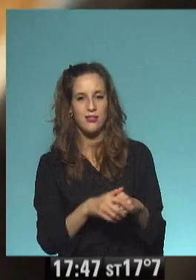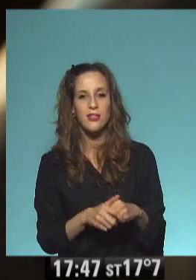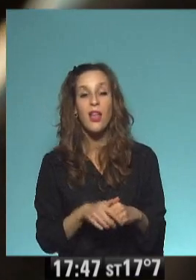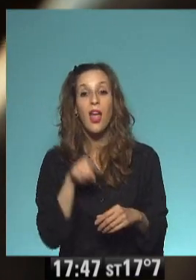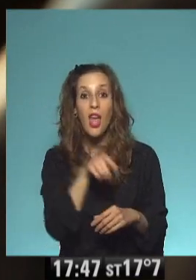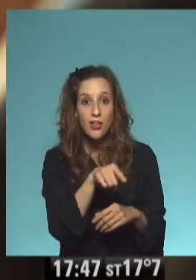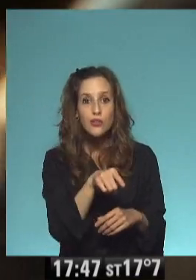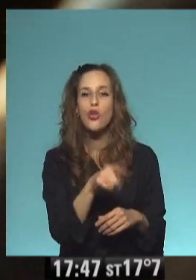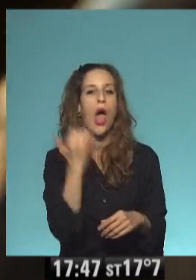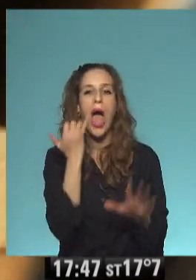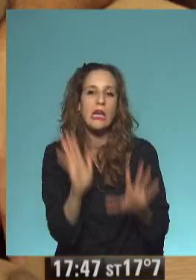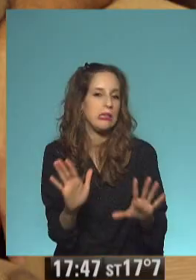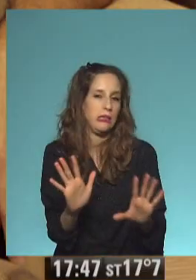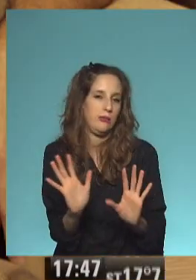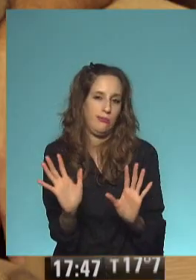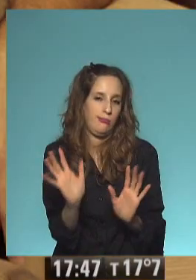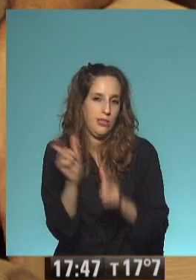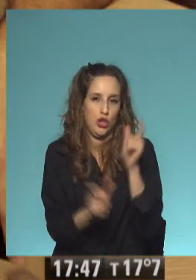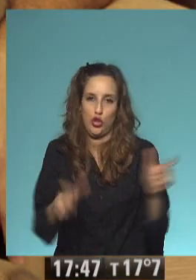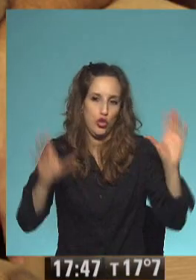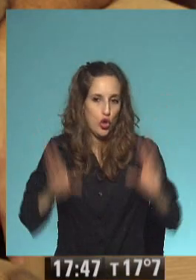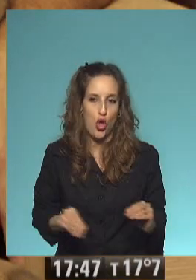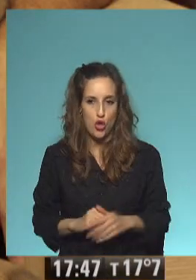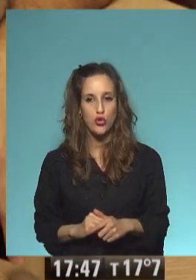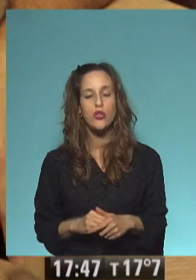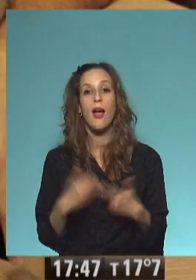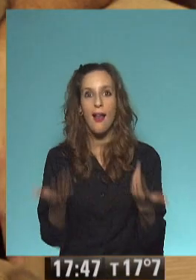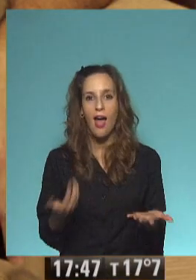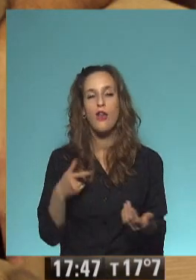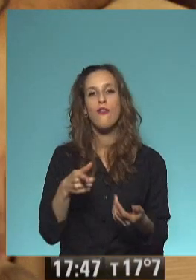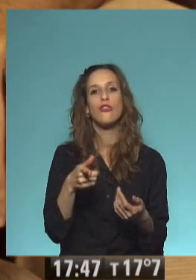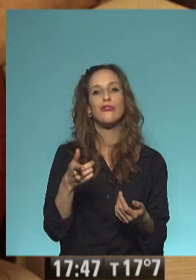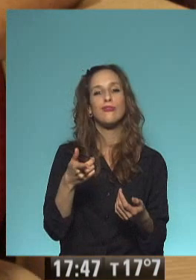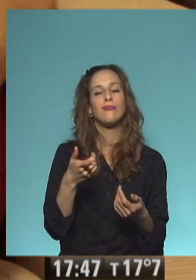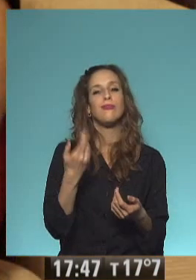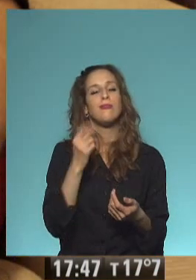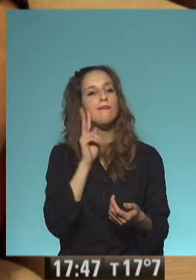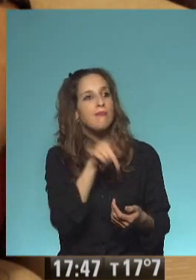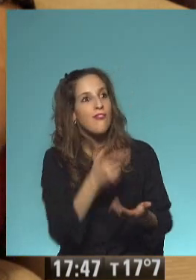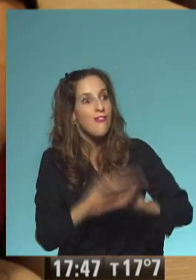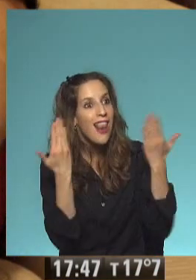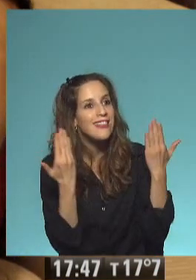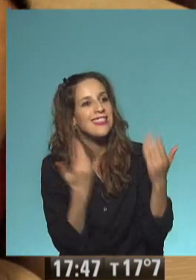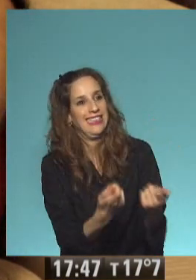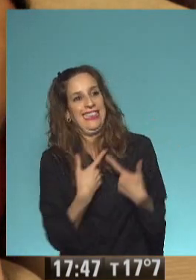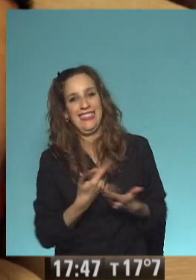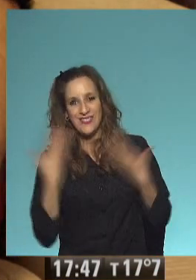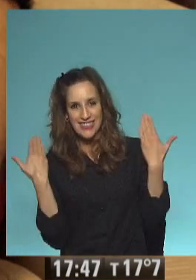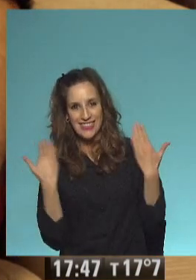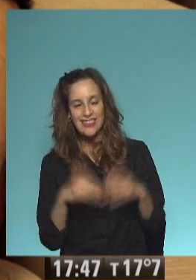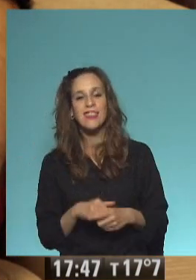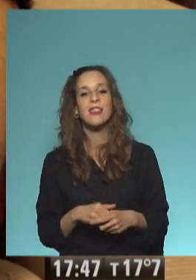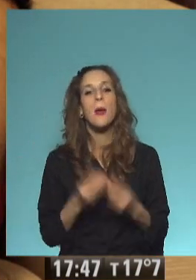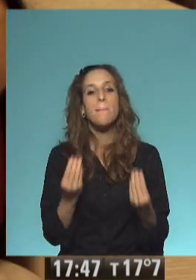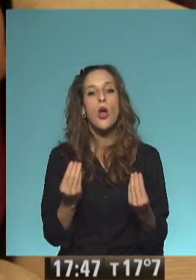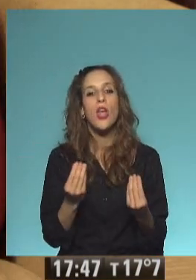absolutamente universal y cultural. Cierto. Cuando te vi feliz, me puse feliz. Qué bien que nos entendemos. Porque